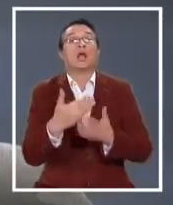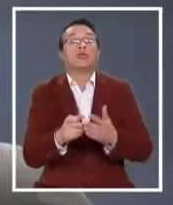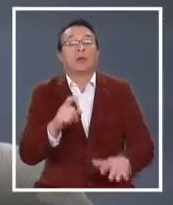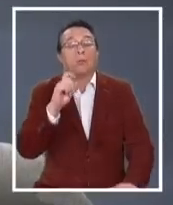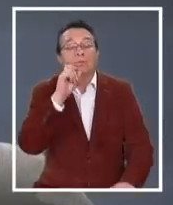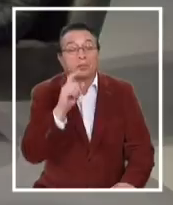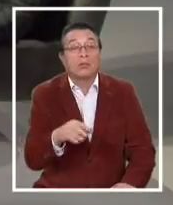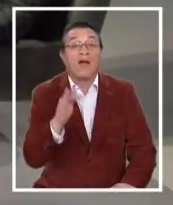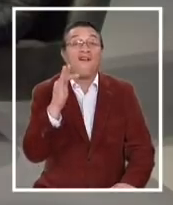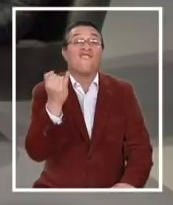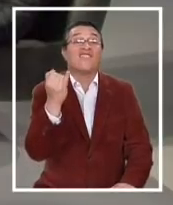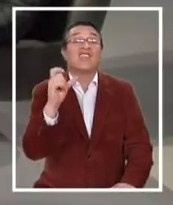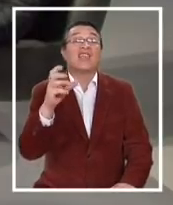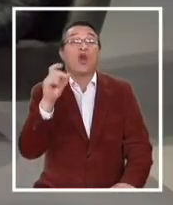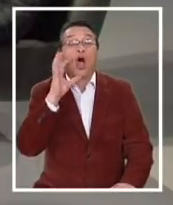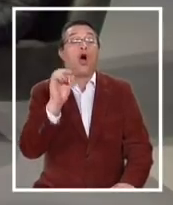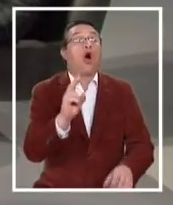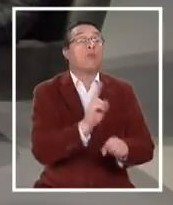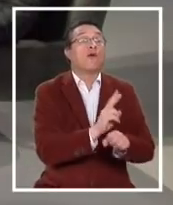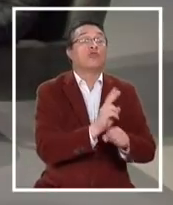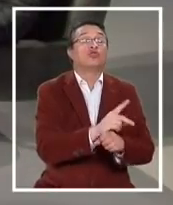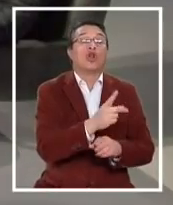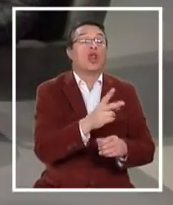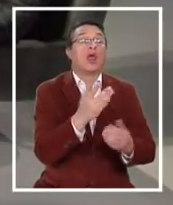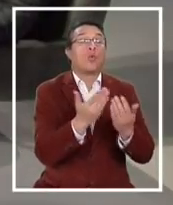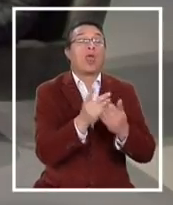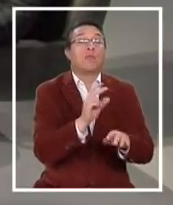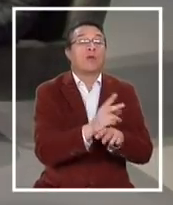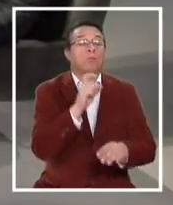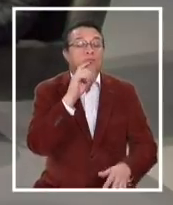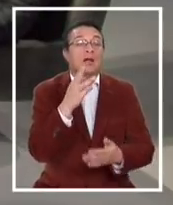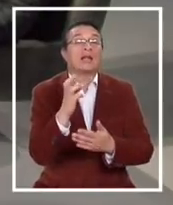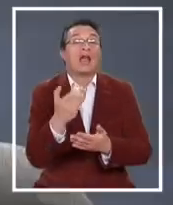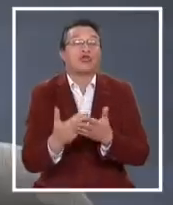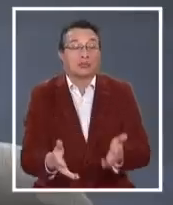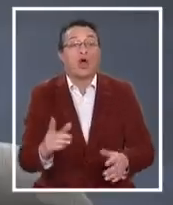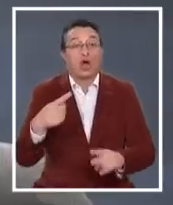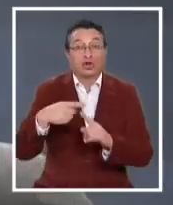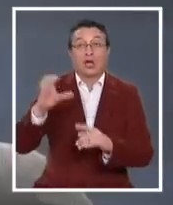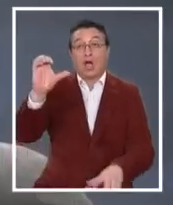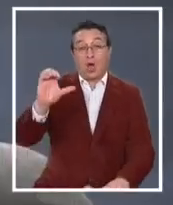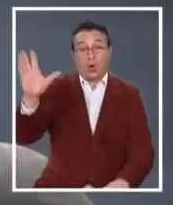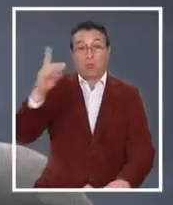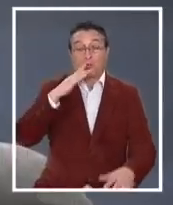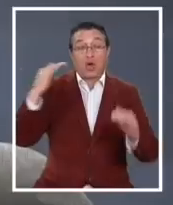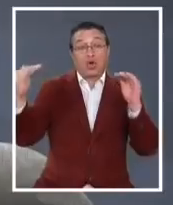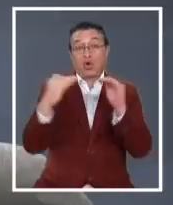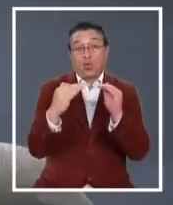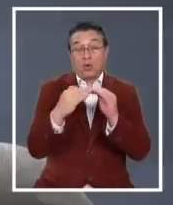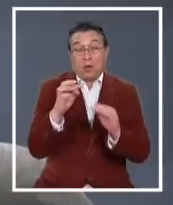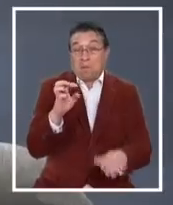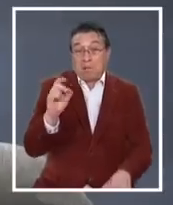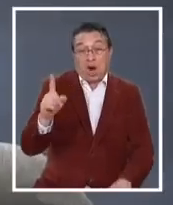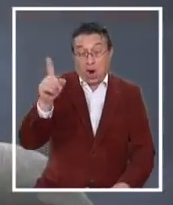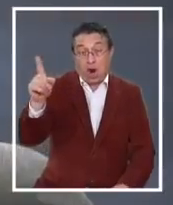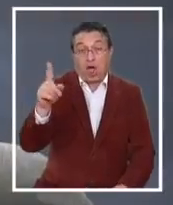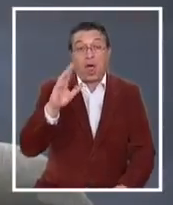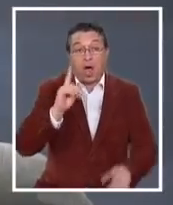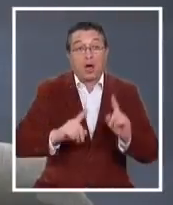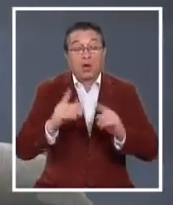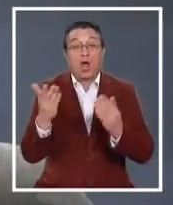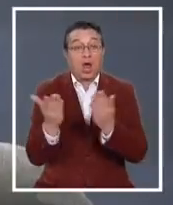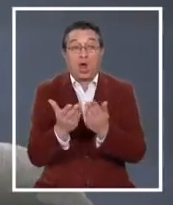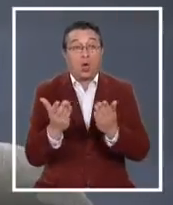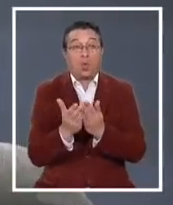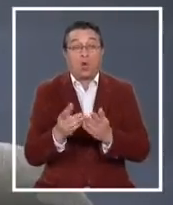pero en ¿Figueroa Europa, o el Colegio de Profesores? No, pero Francisco, en Europa, que están con índices peores o iguales a los nuestros, de hecho peores que los nuestros... Los